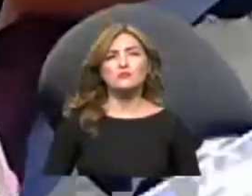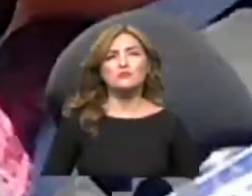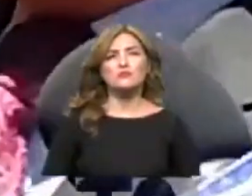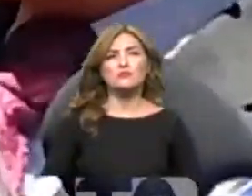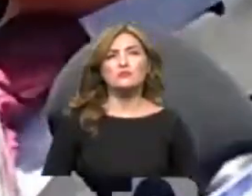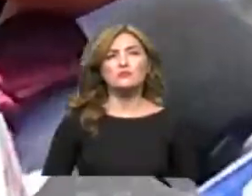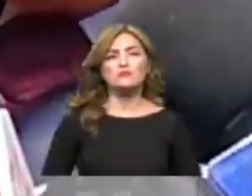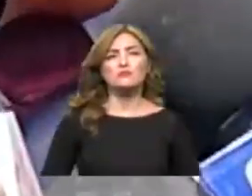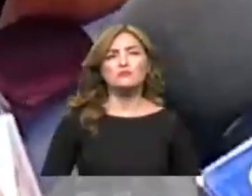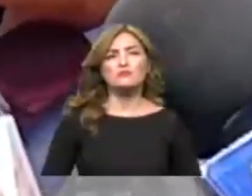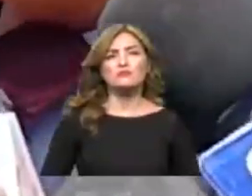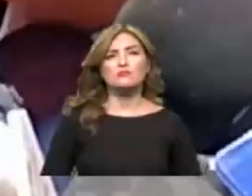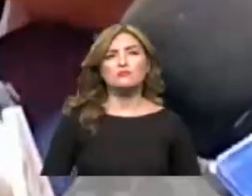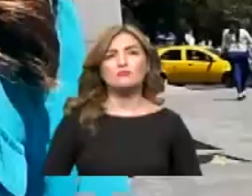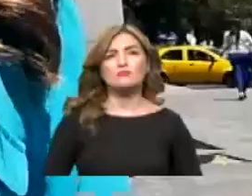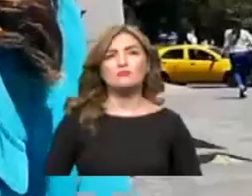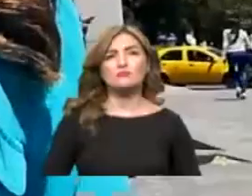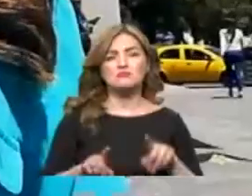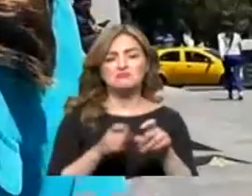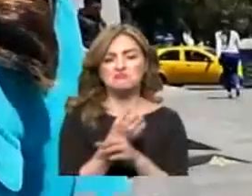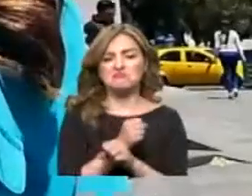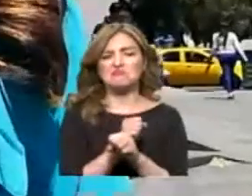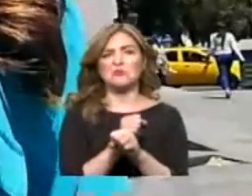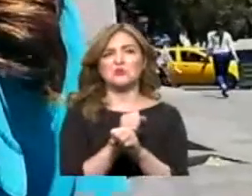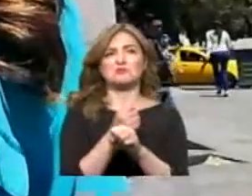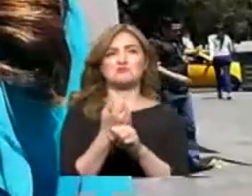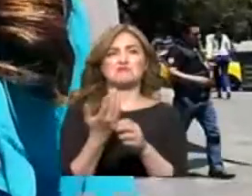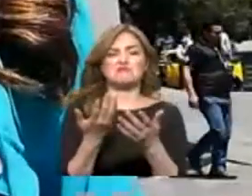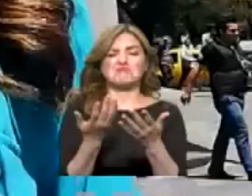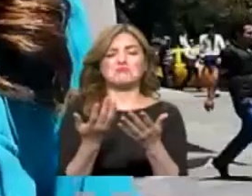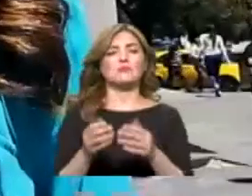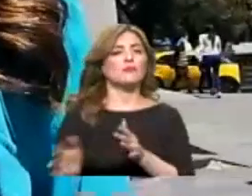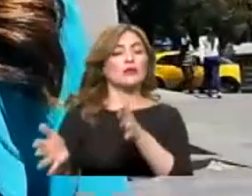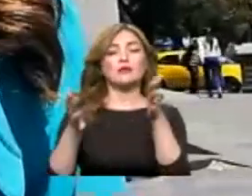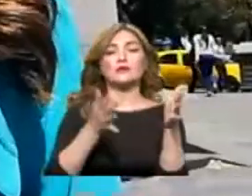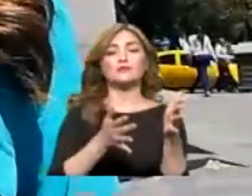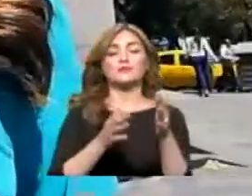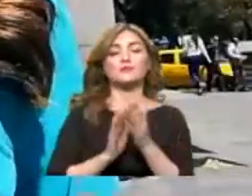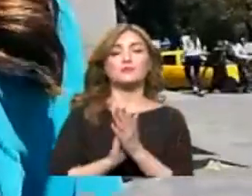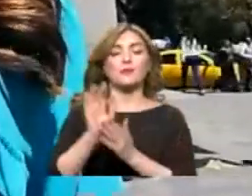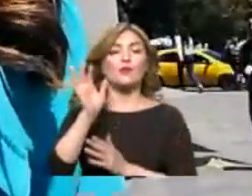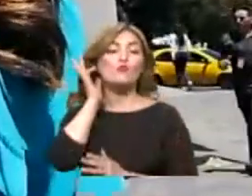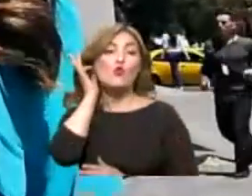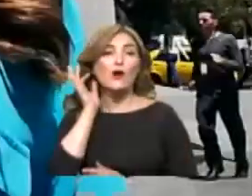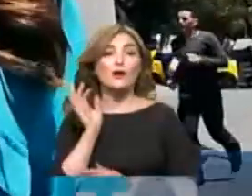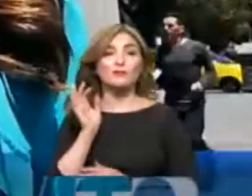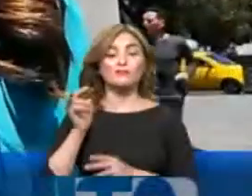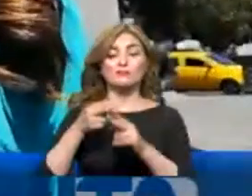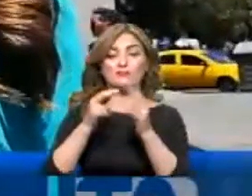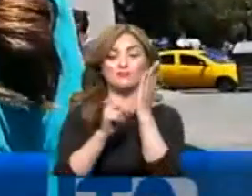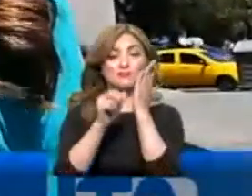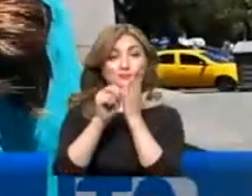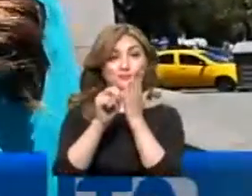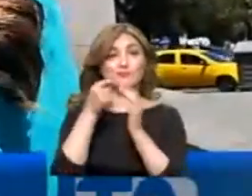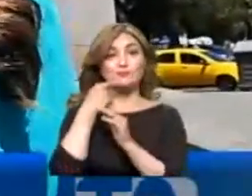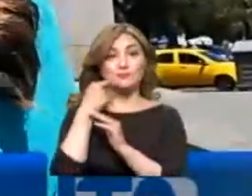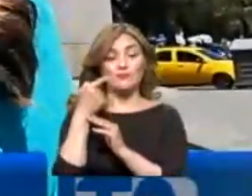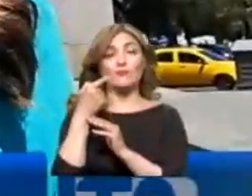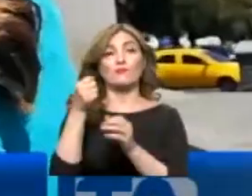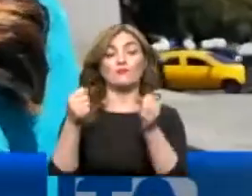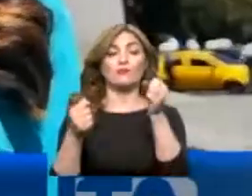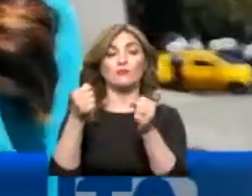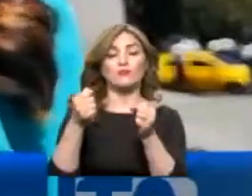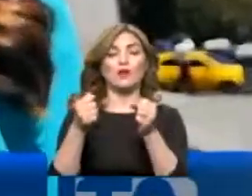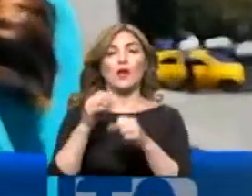que desmiente el archivo Arroz Verde. María de los Ángeles Duarte y Alexis Mera fueron vinculados a este caso la madrugada del